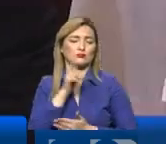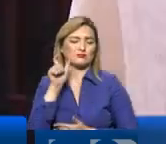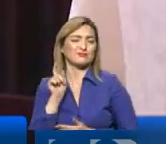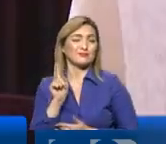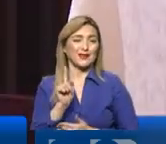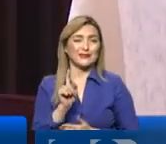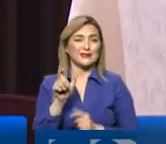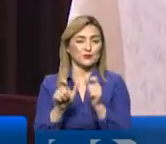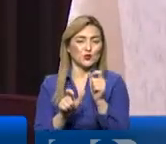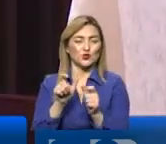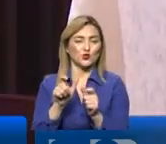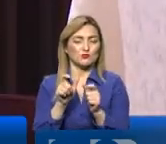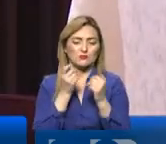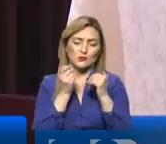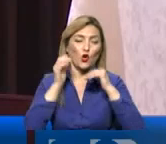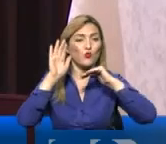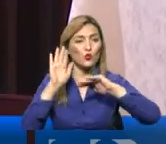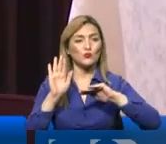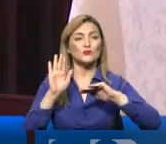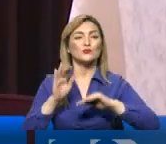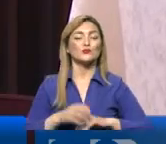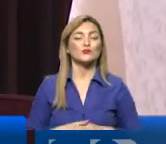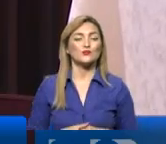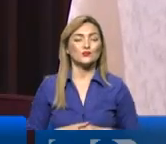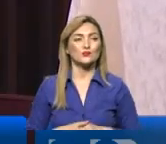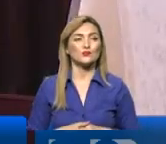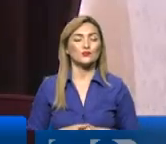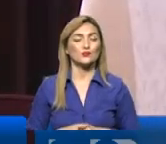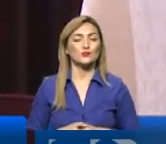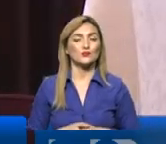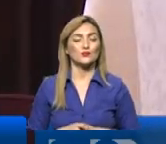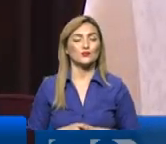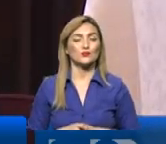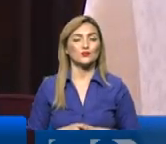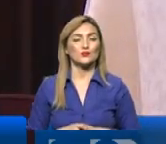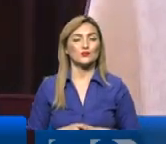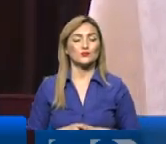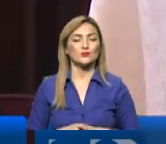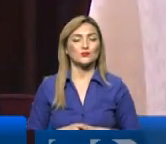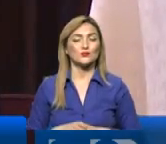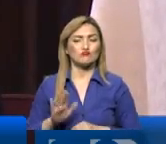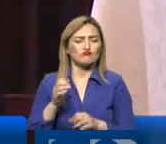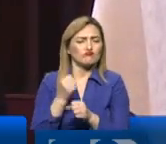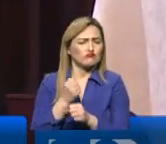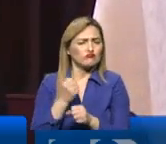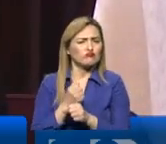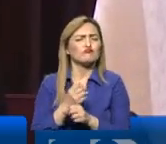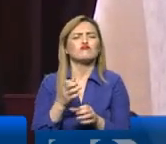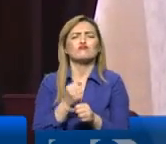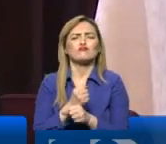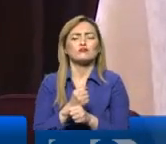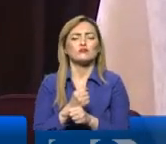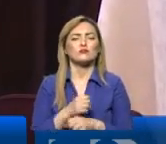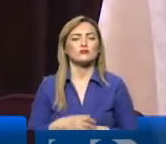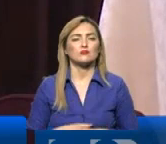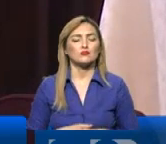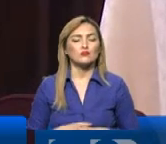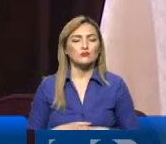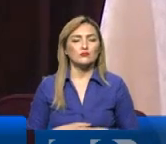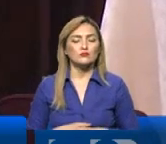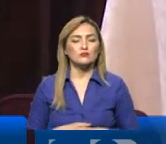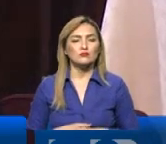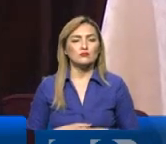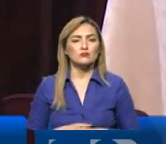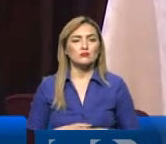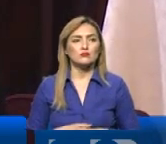clientes. Y estamos comprometidos para que ese hecho y ese gesto llegue efectiva y